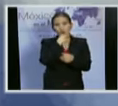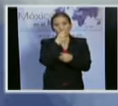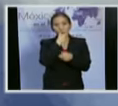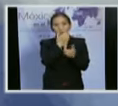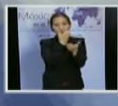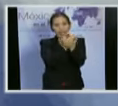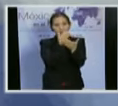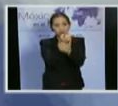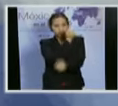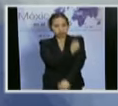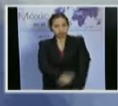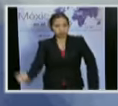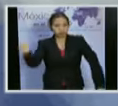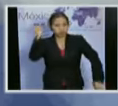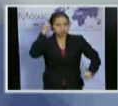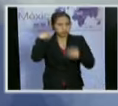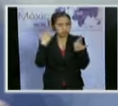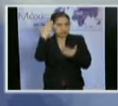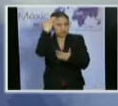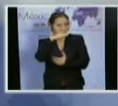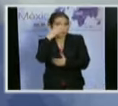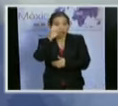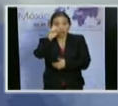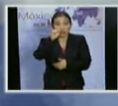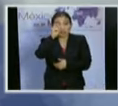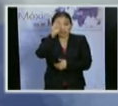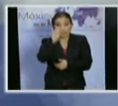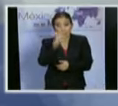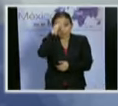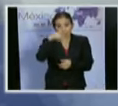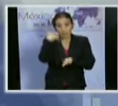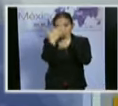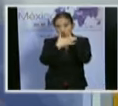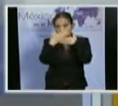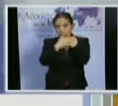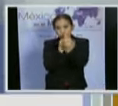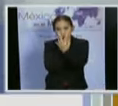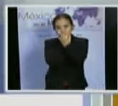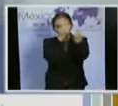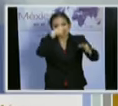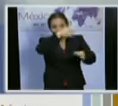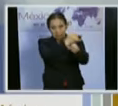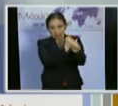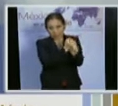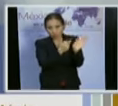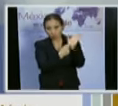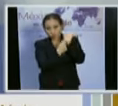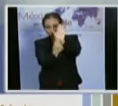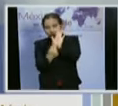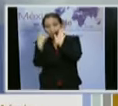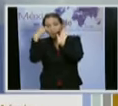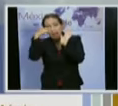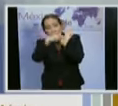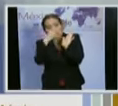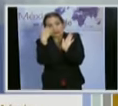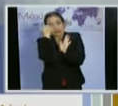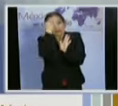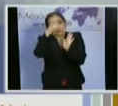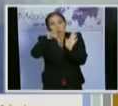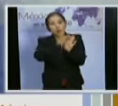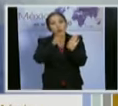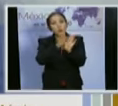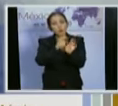economistas más prestigiosos en este tema. Oxfam México publicará próximamente esta investigación para darles una idea de